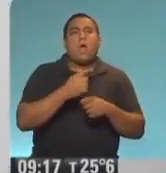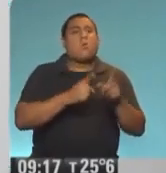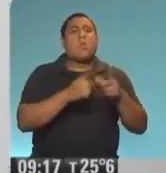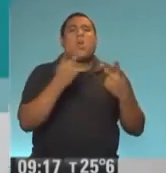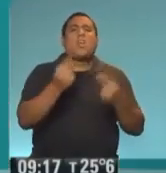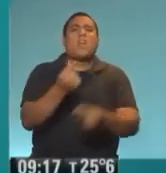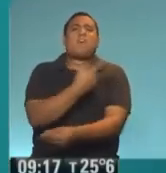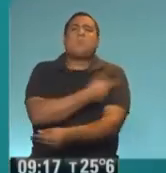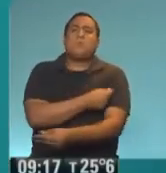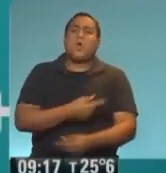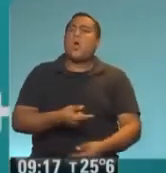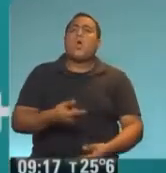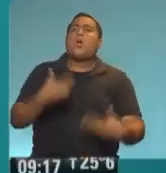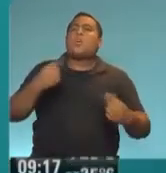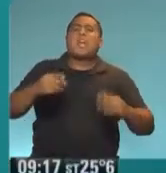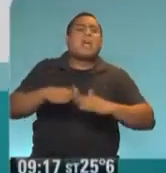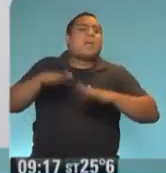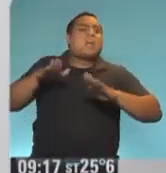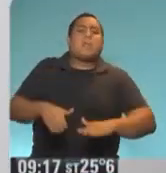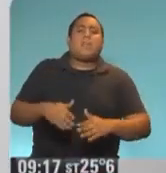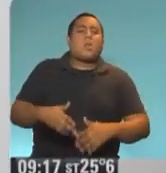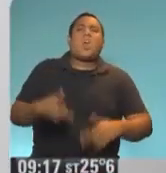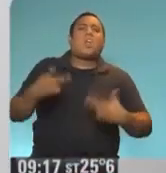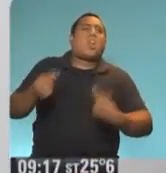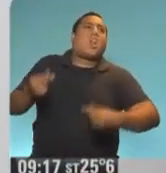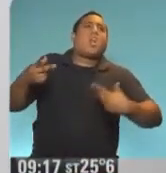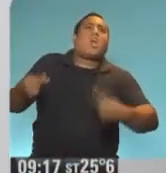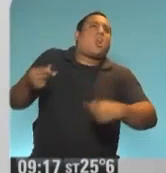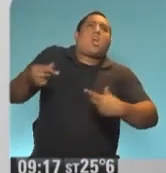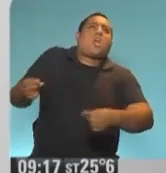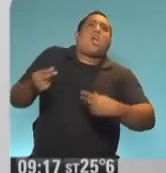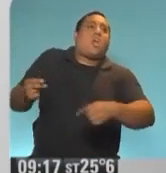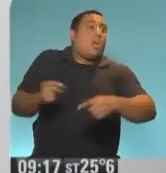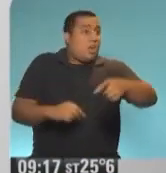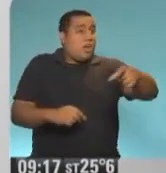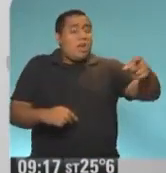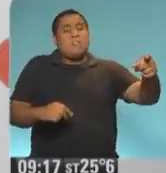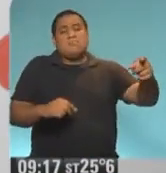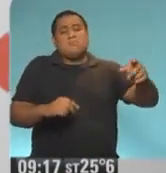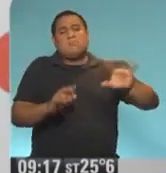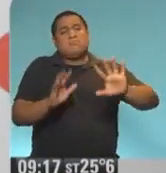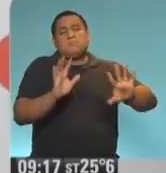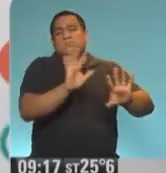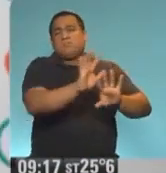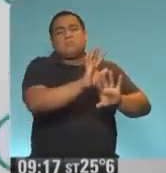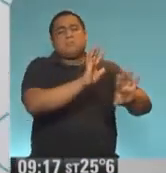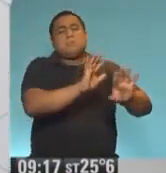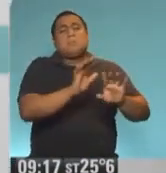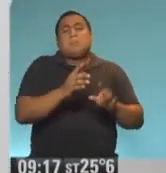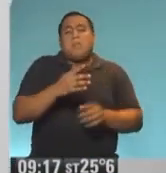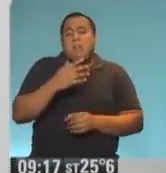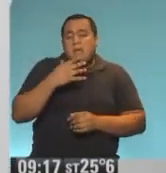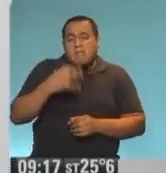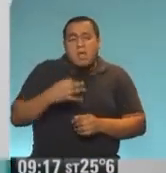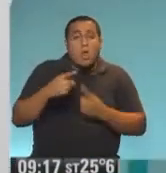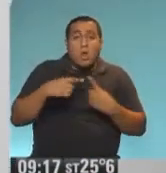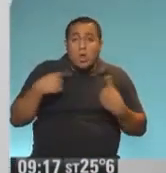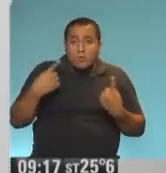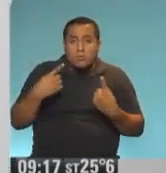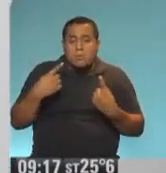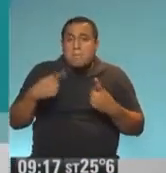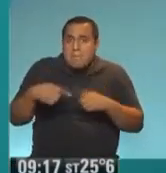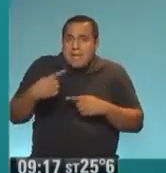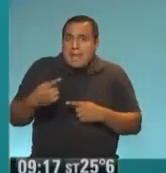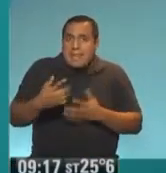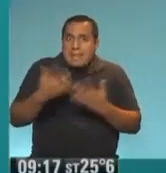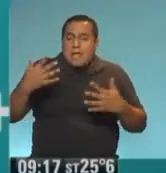antivacunas, de los anticuarentena, de los anti todo. Pero bueno, creo que realmente iniciamos mañana va a ser un gran